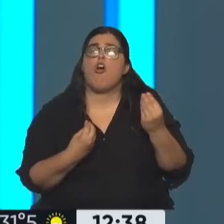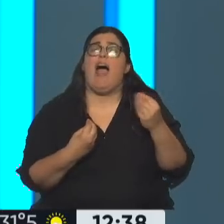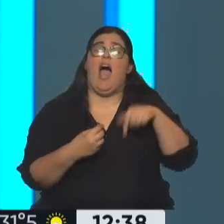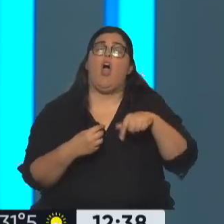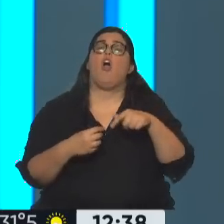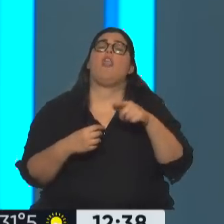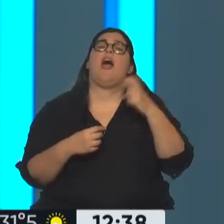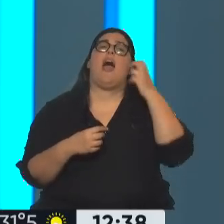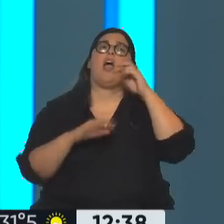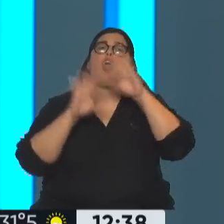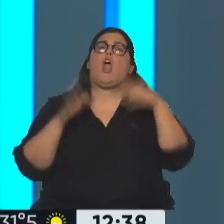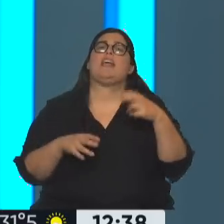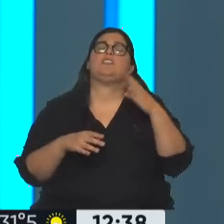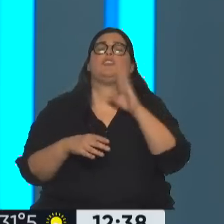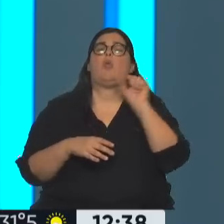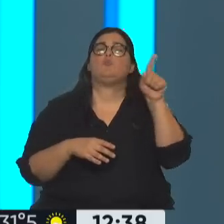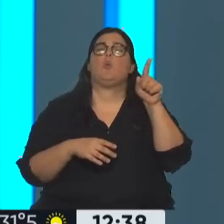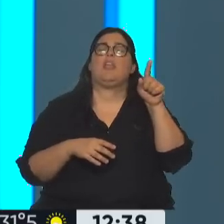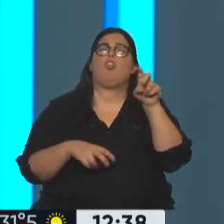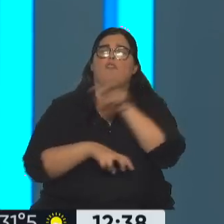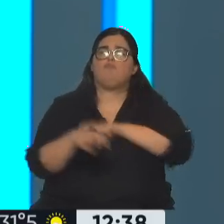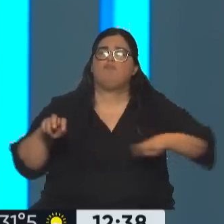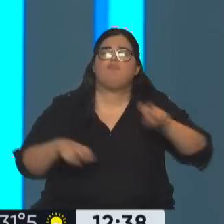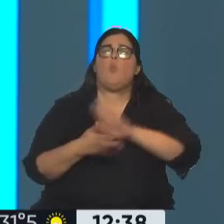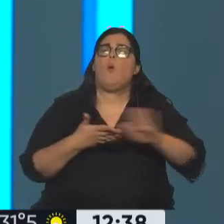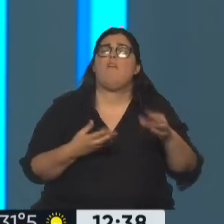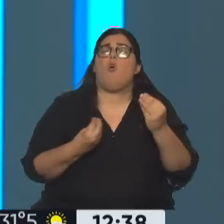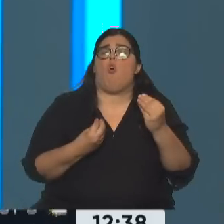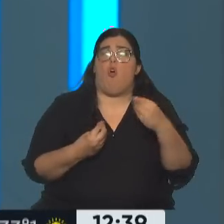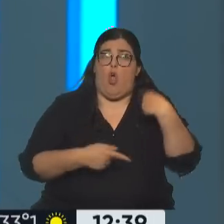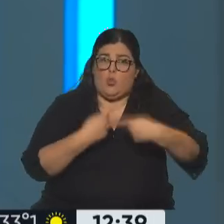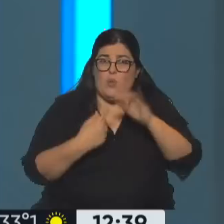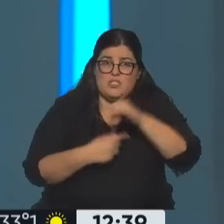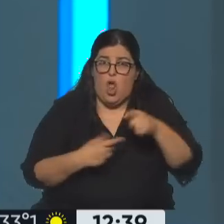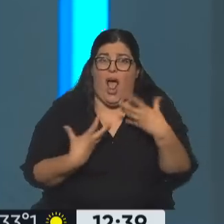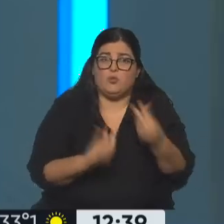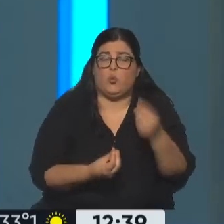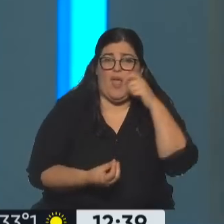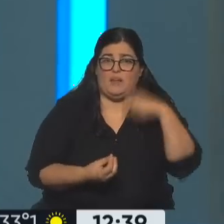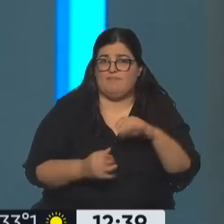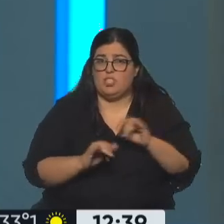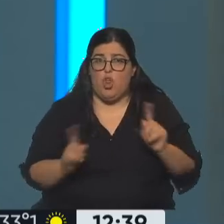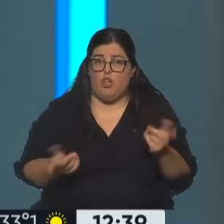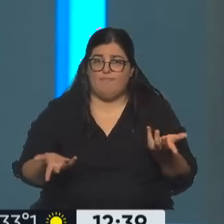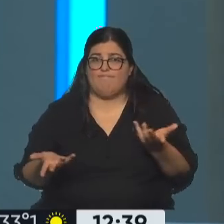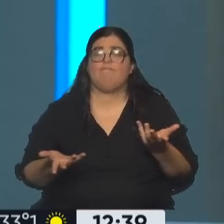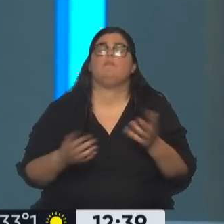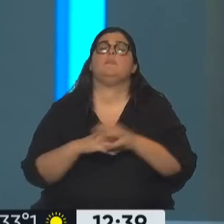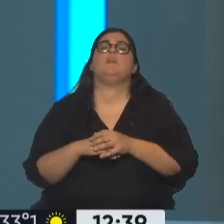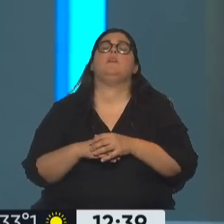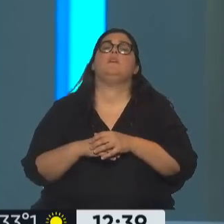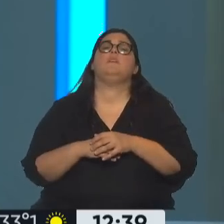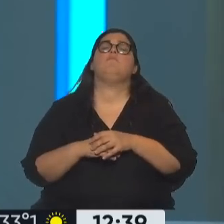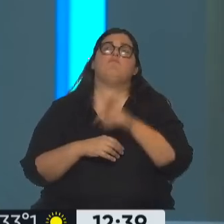el Congreso estadounidense, ¿no? Y todo esto como que abre un asomo